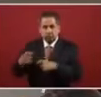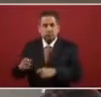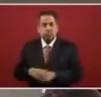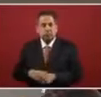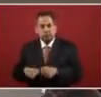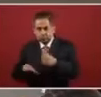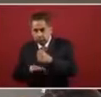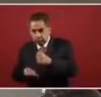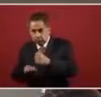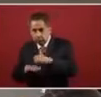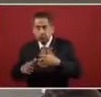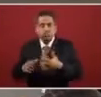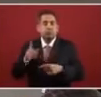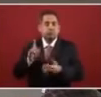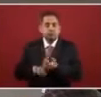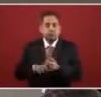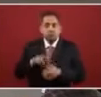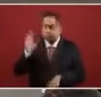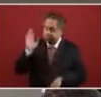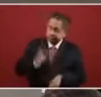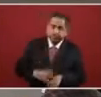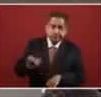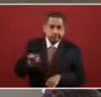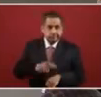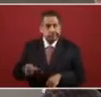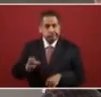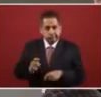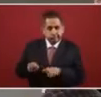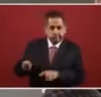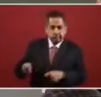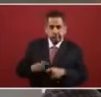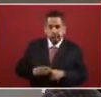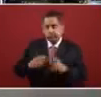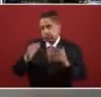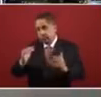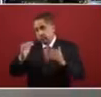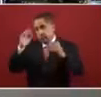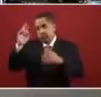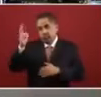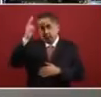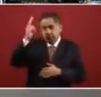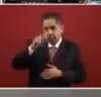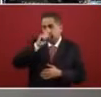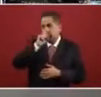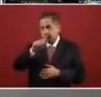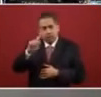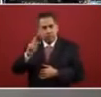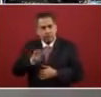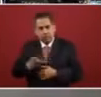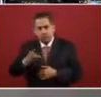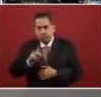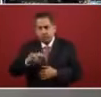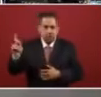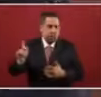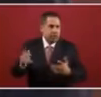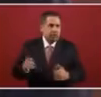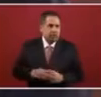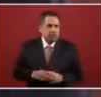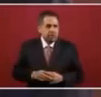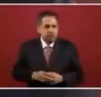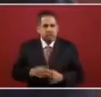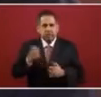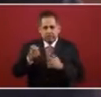básico es a los pobres y en el nivel superior también a los pobres. Entonces, esto lo